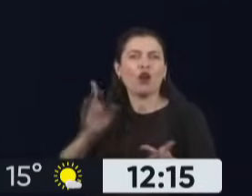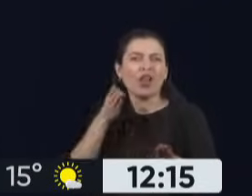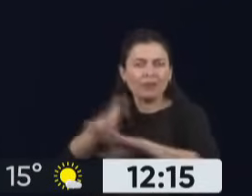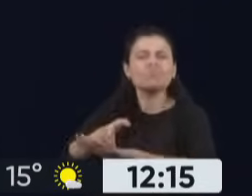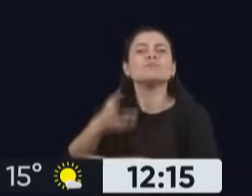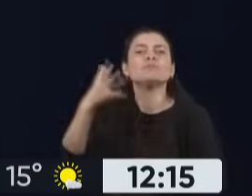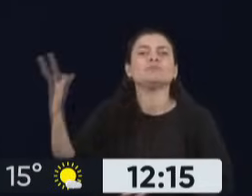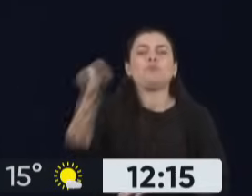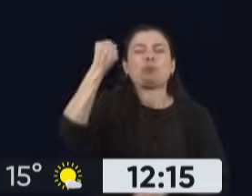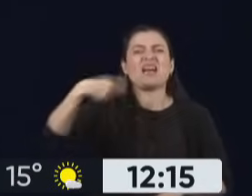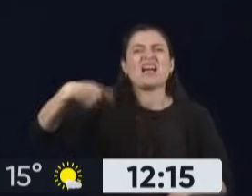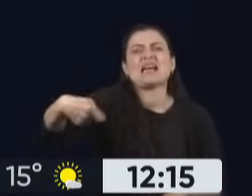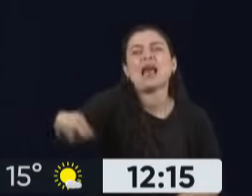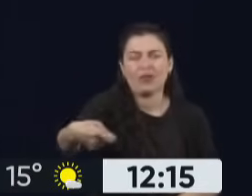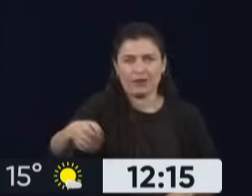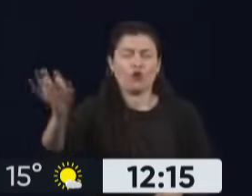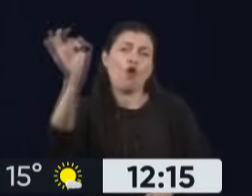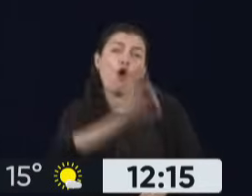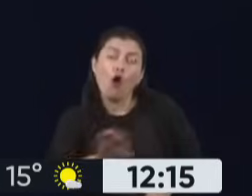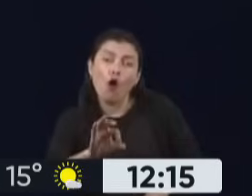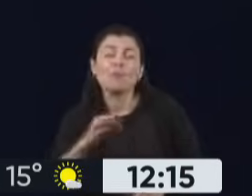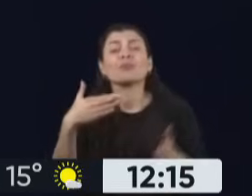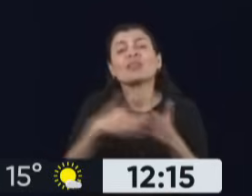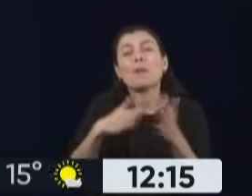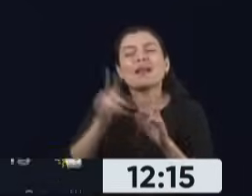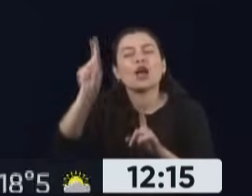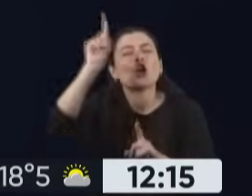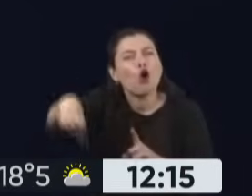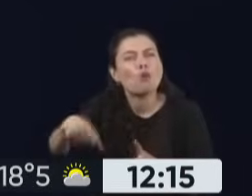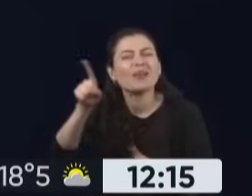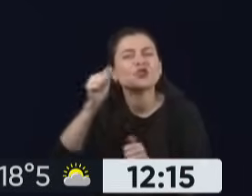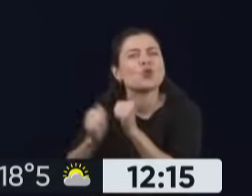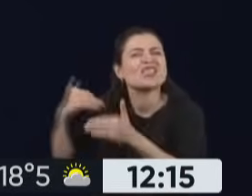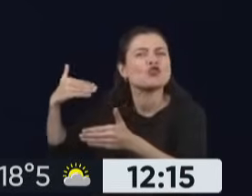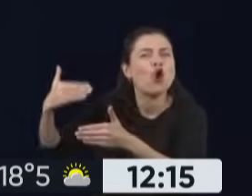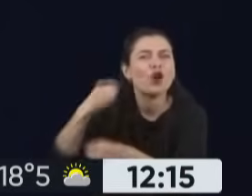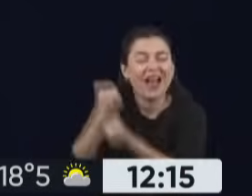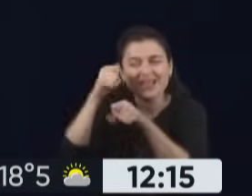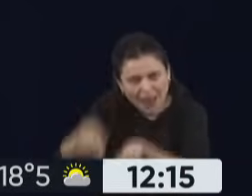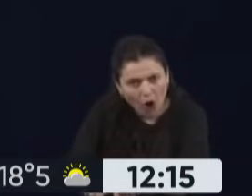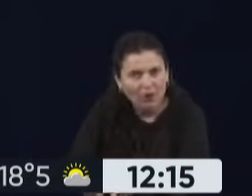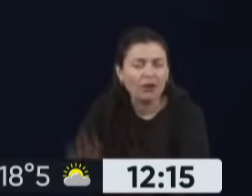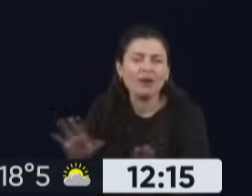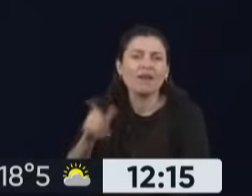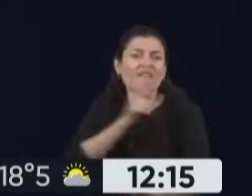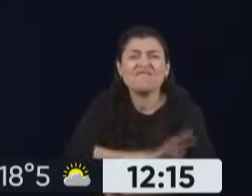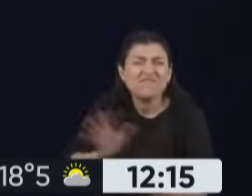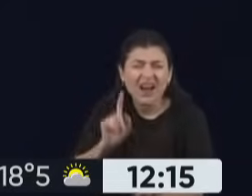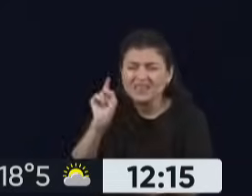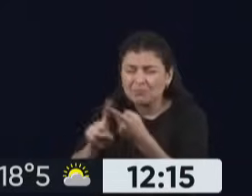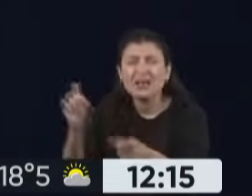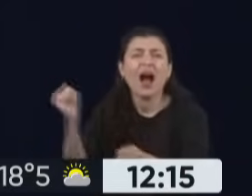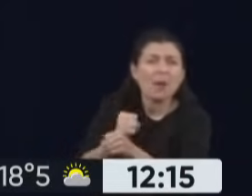por ejemplo, su línea de ingresos según se encuentra registrada en Arca. Y con eso alcanza y no necesita compartir más